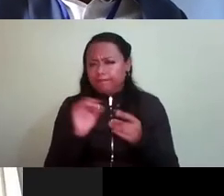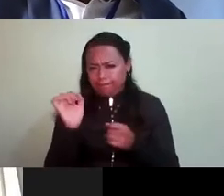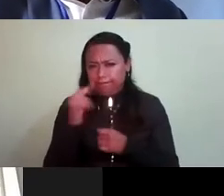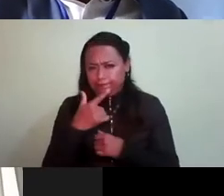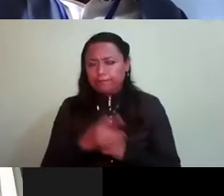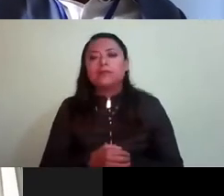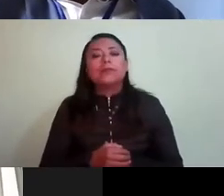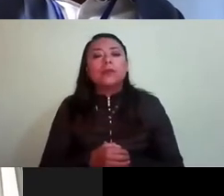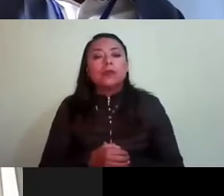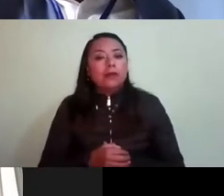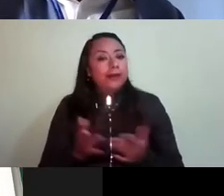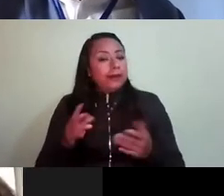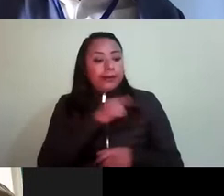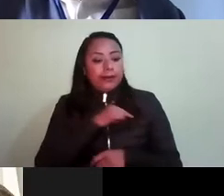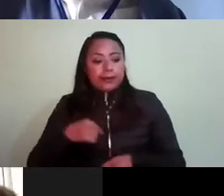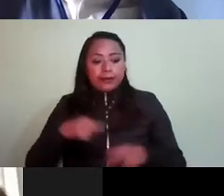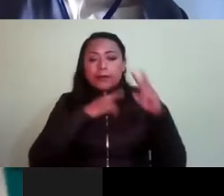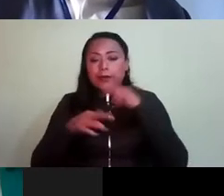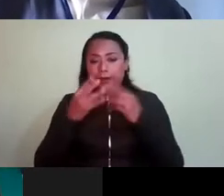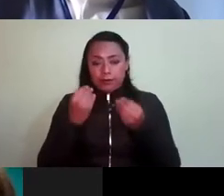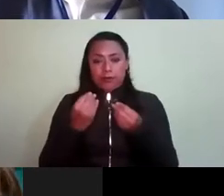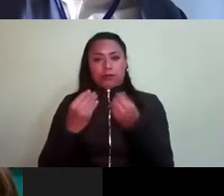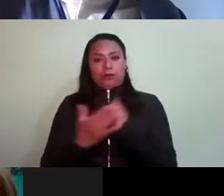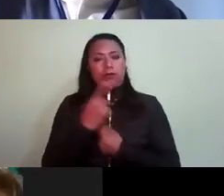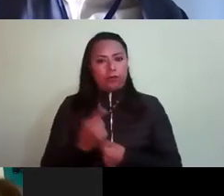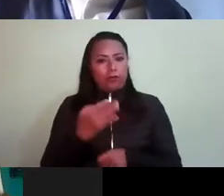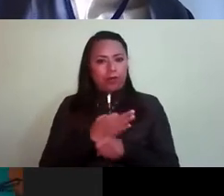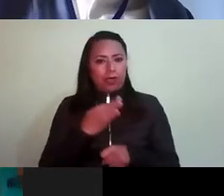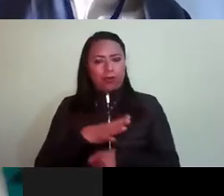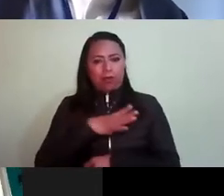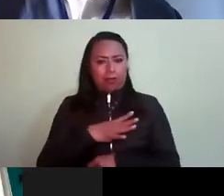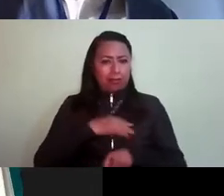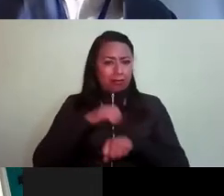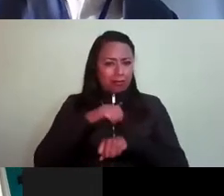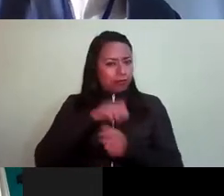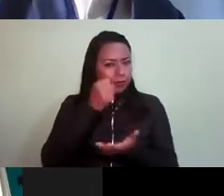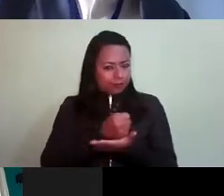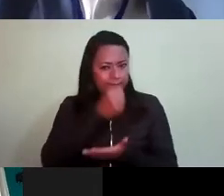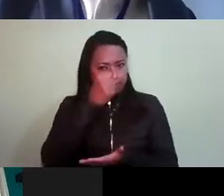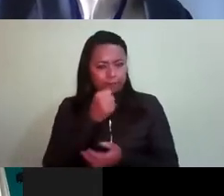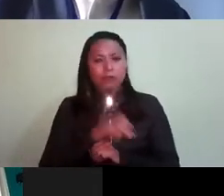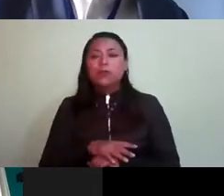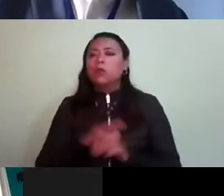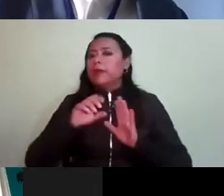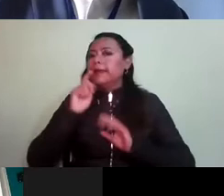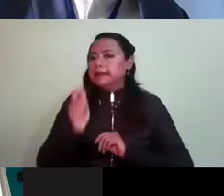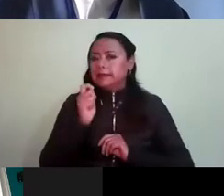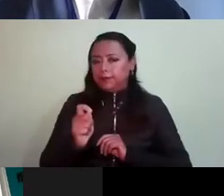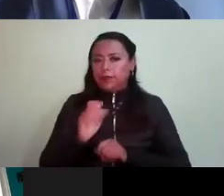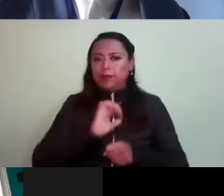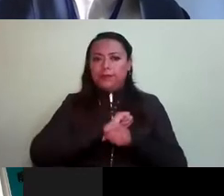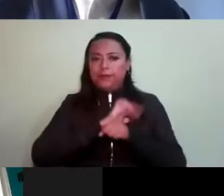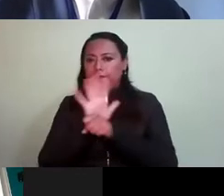Nos preocupa mucho que efectivamente, según las cifras oficiales, la letalidad del